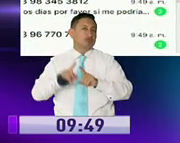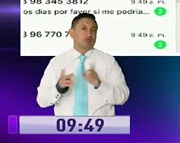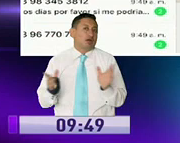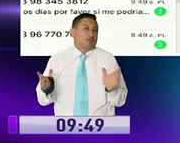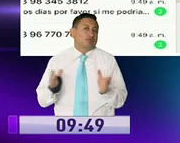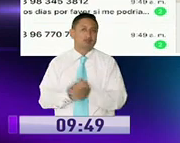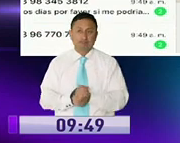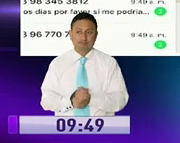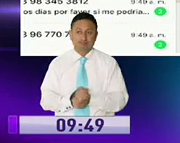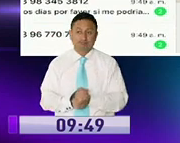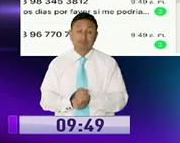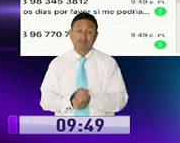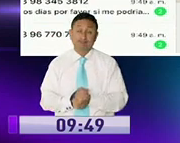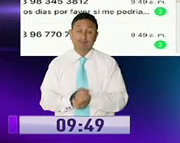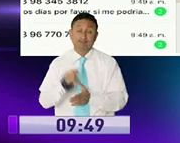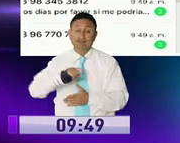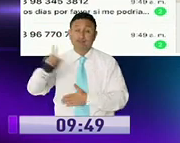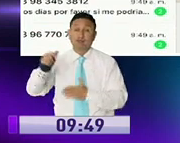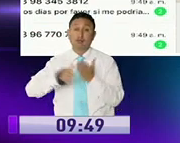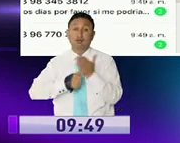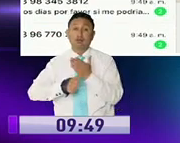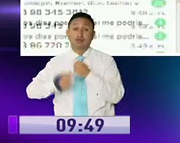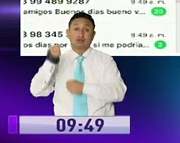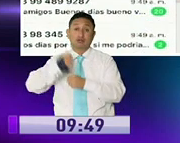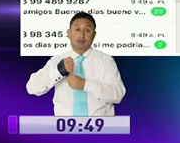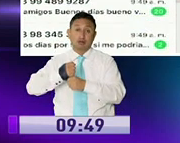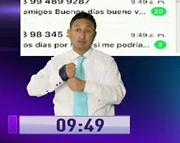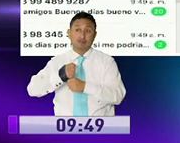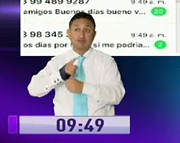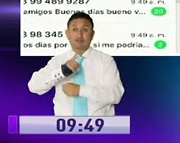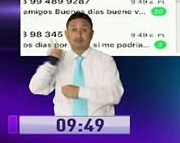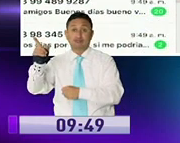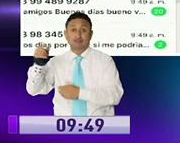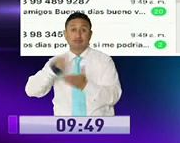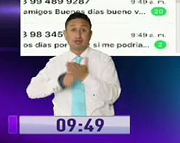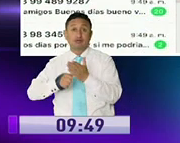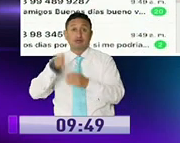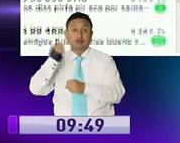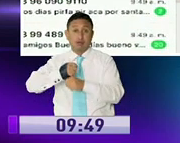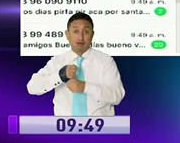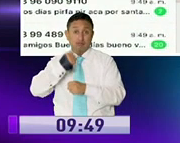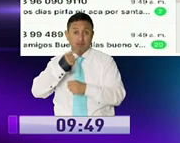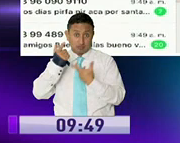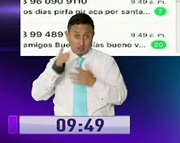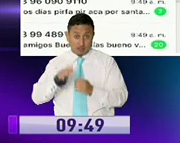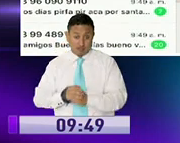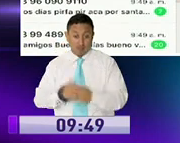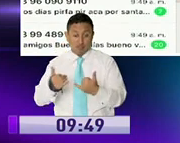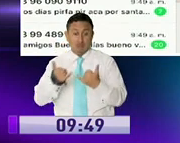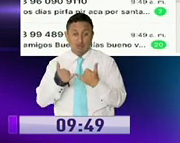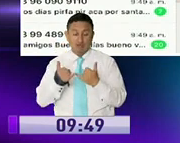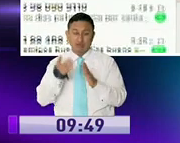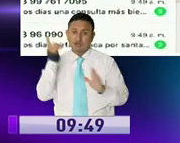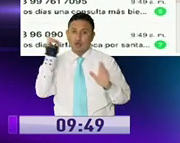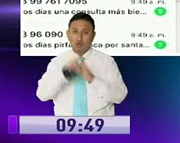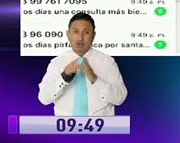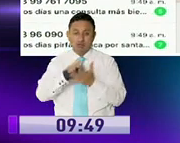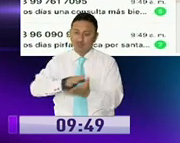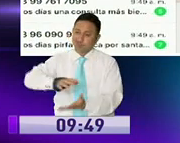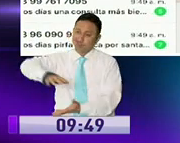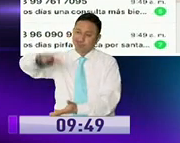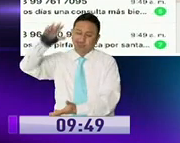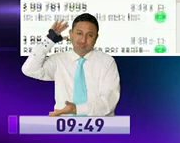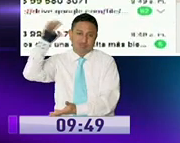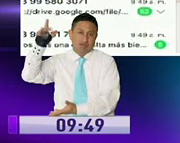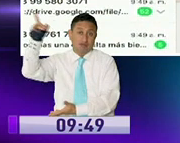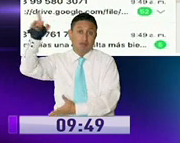bueno, si no, igual eso es a través del Ministerio de Trabajo. Lo que pasa, ¿no?, es que el Ministerio de Trabajo ya lo ha dicho. O sea, he dicho, estamos desbordados. Si las empresas